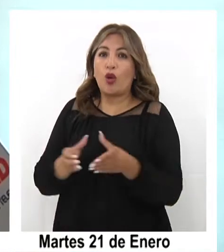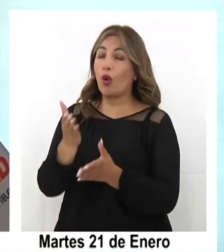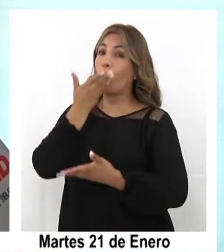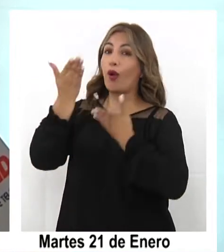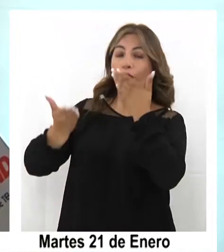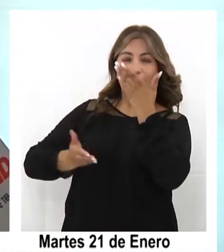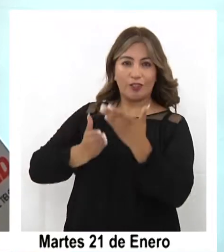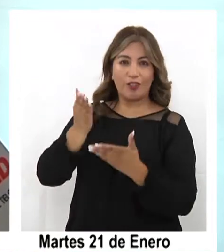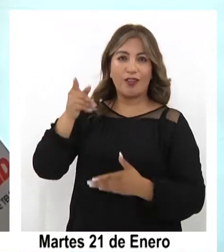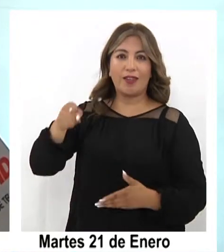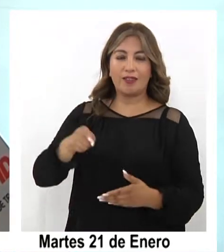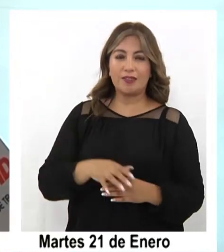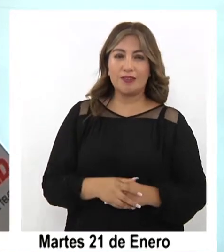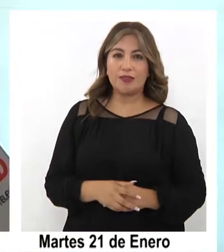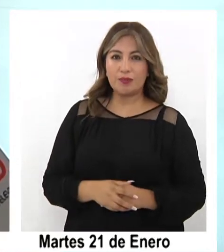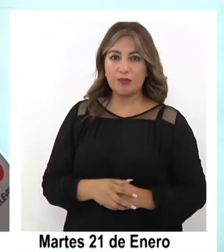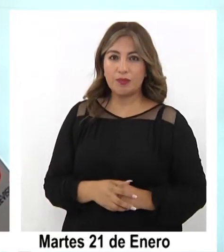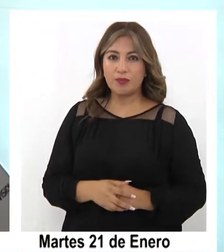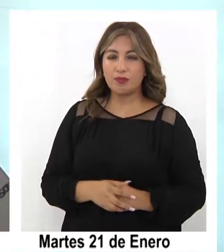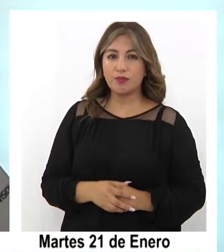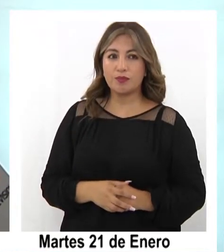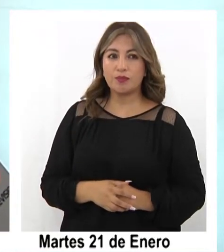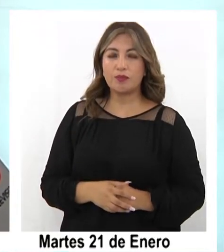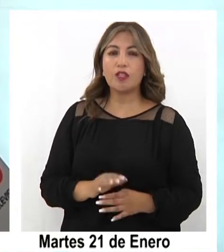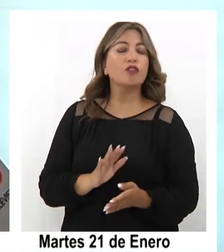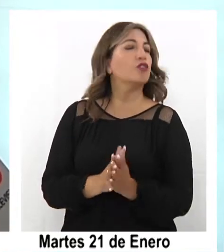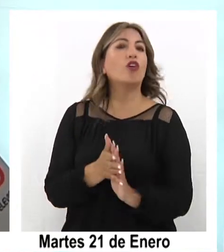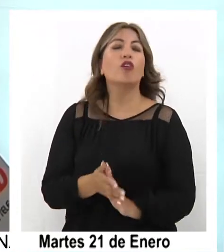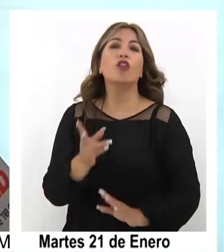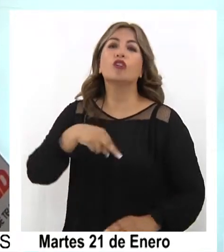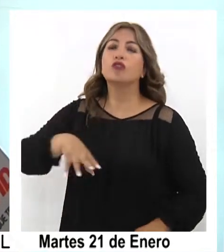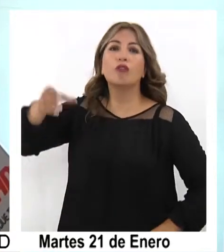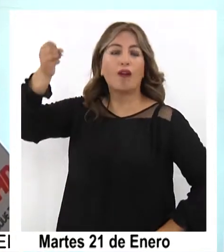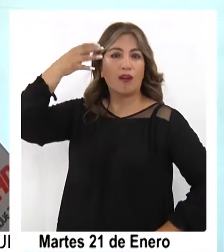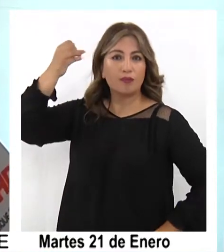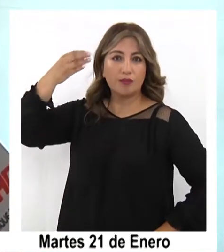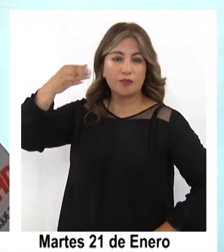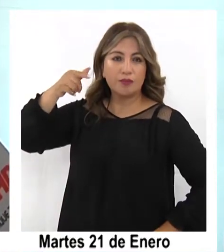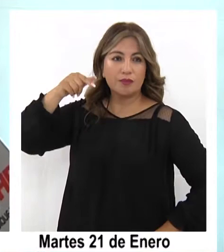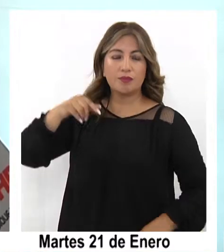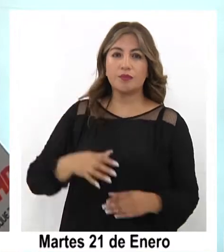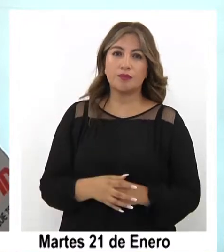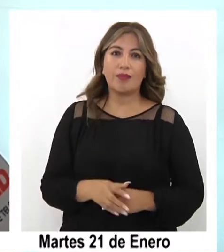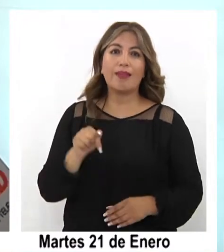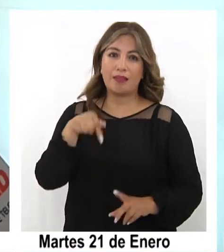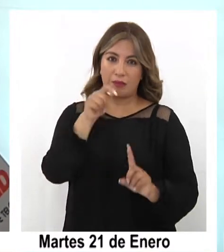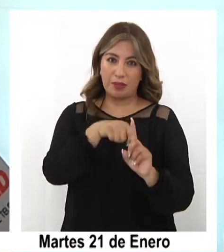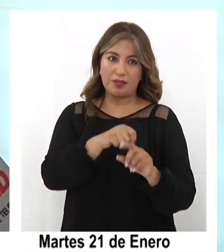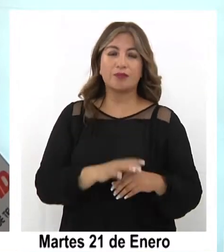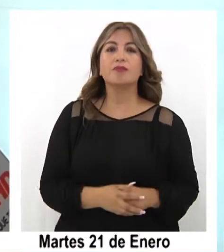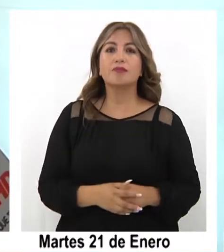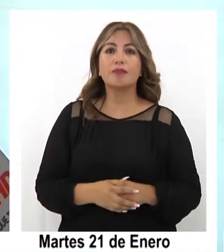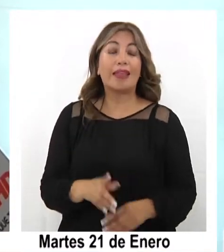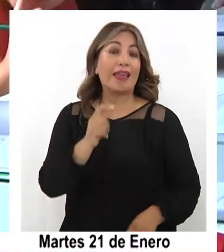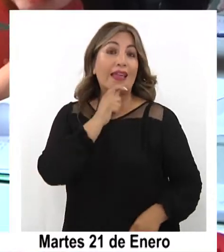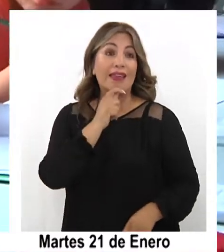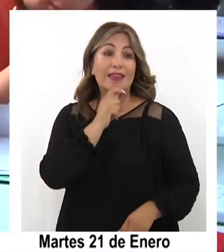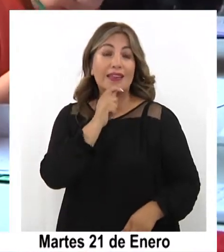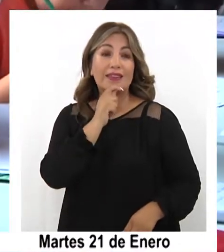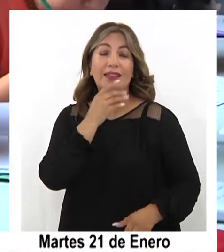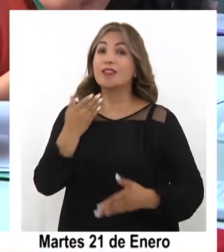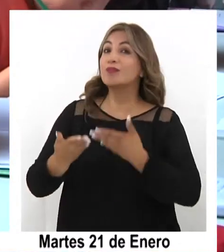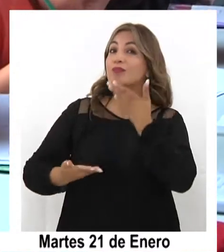posteriormente viene el coro, donde va a interpretar todas las obras que hemos aprendido durante este mes.